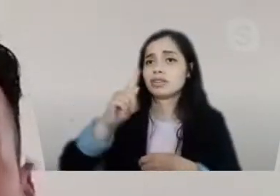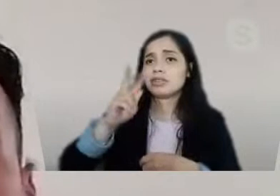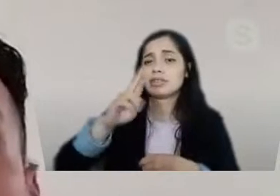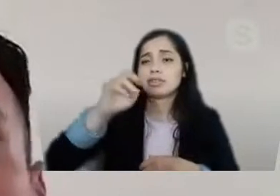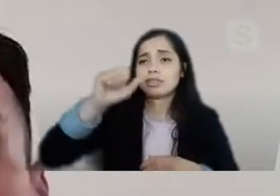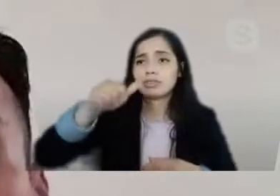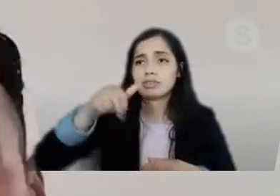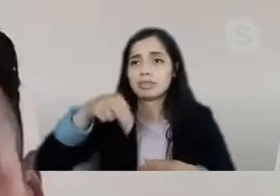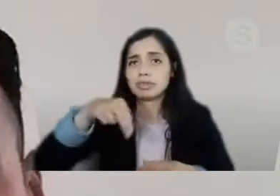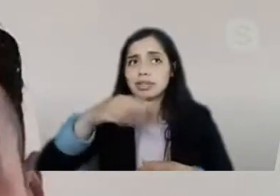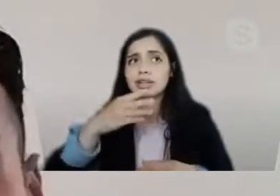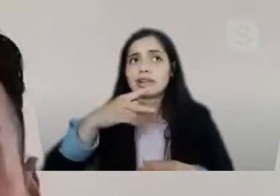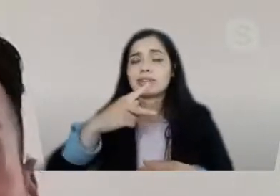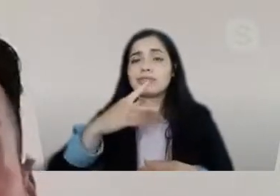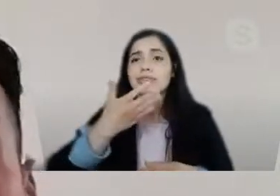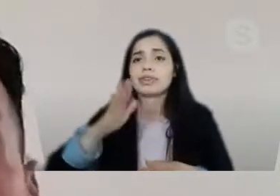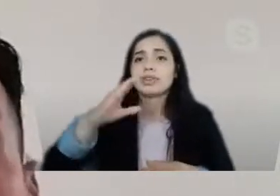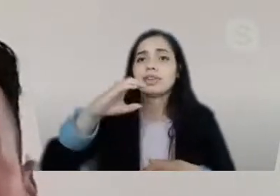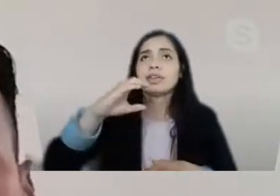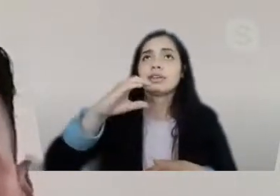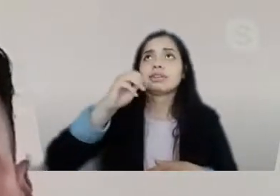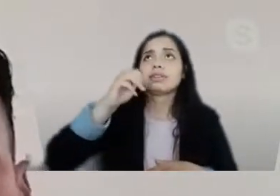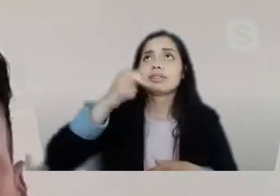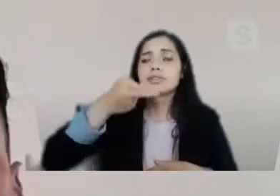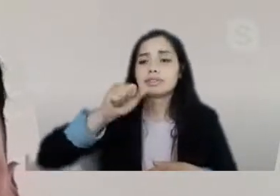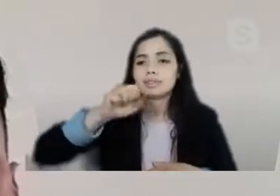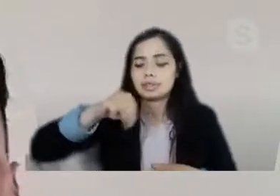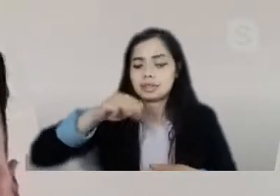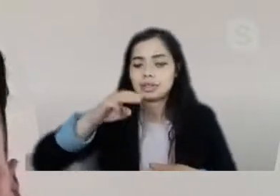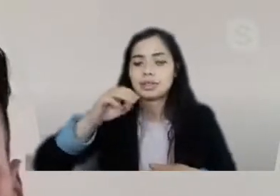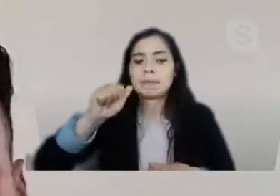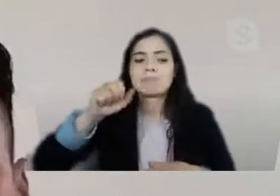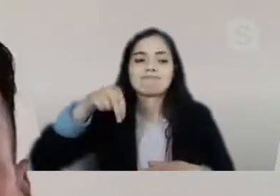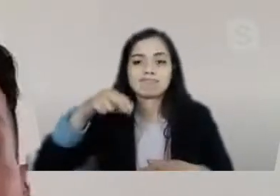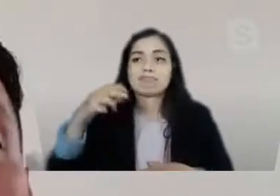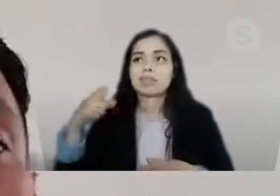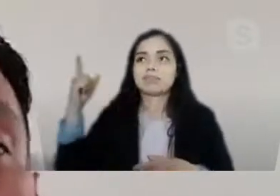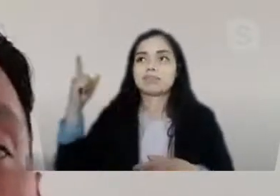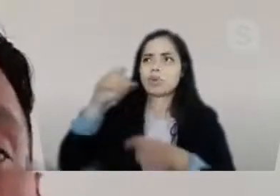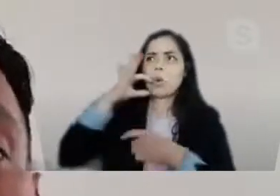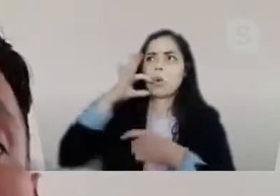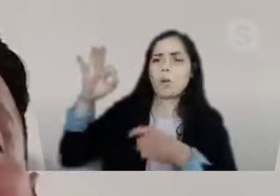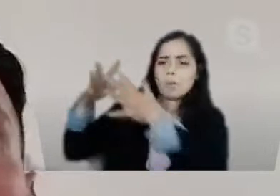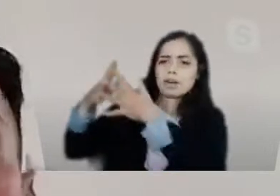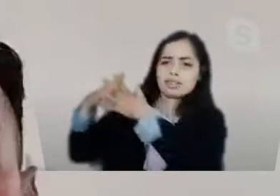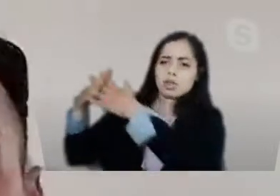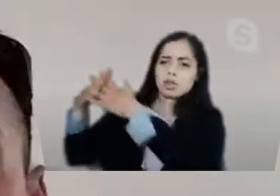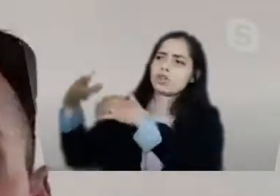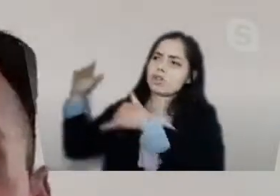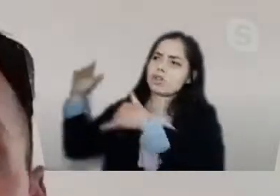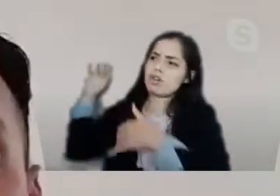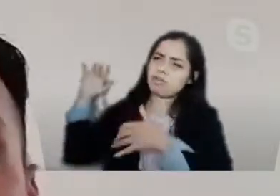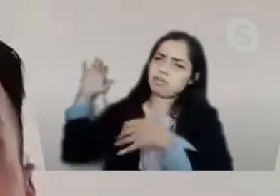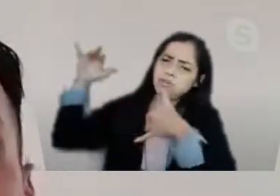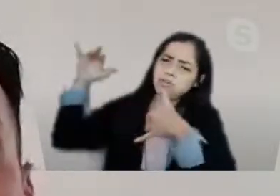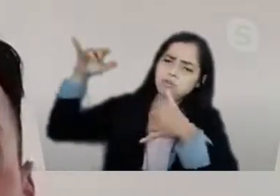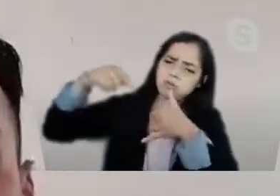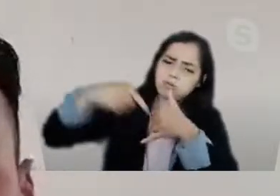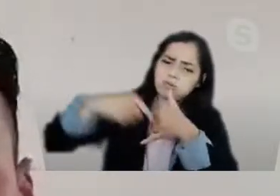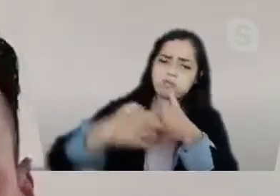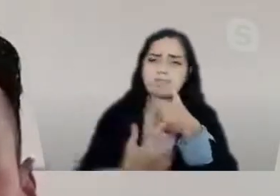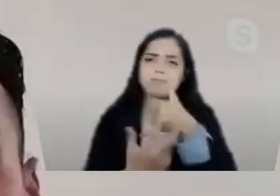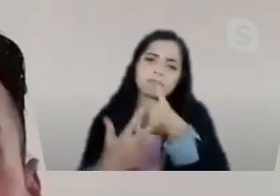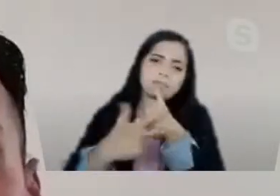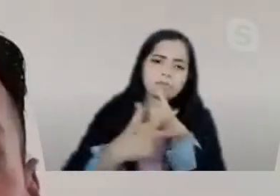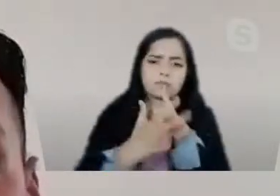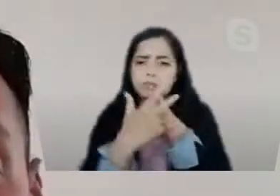biólogos, y que yo y varias personas como guía tuvimos la oportunidad de acompañarlos y conocer un poco más cómo es esta parte de